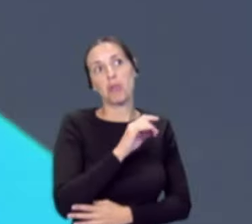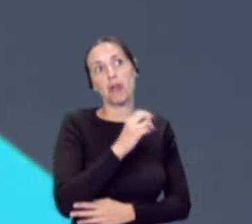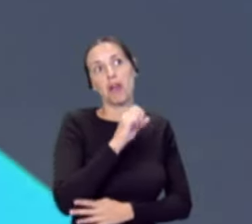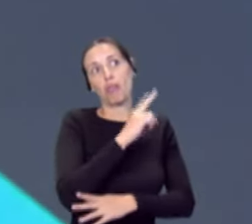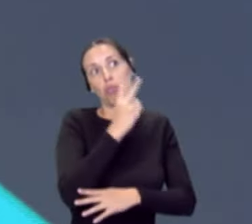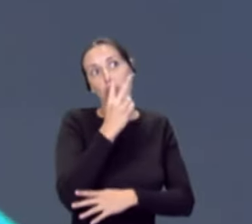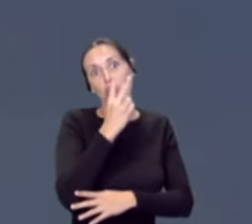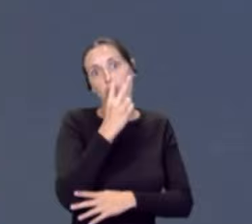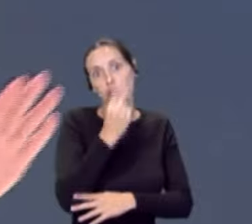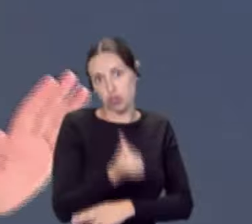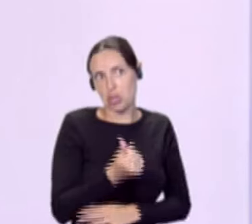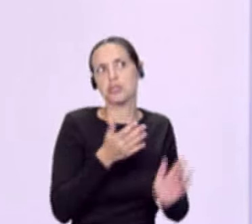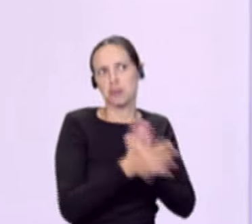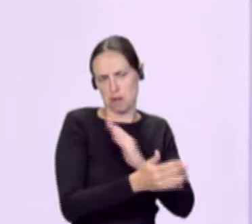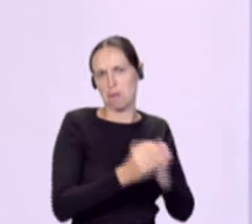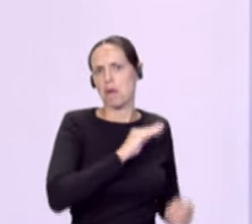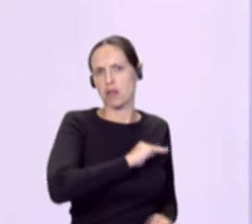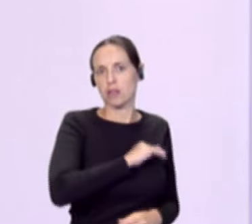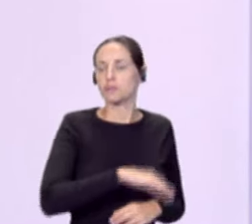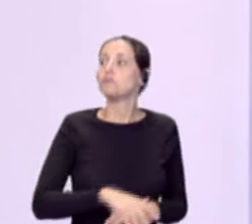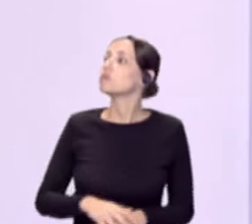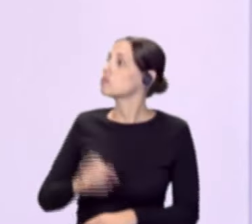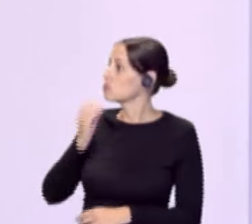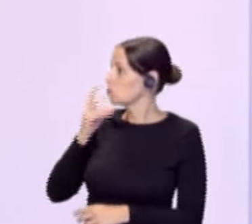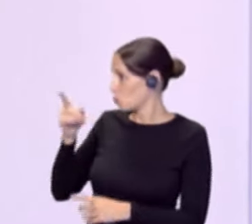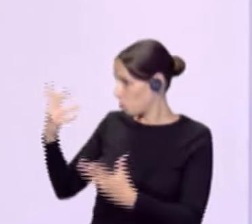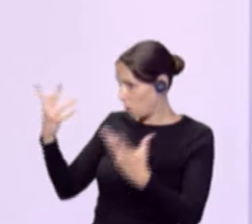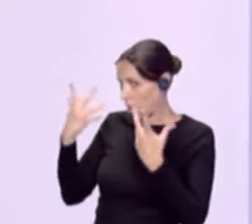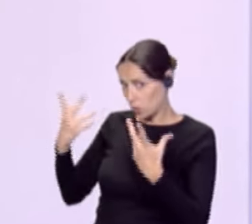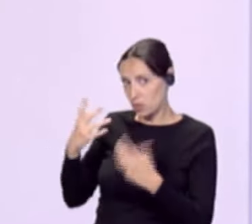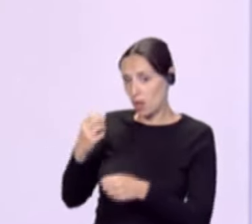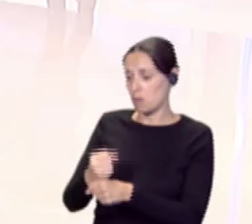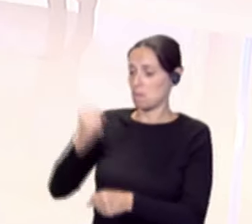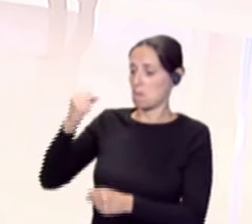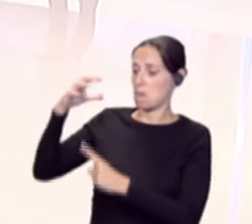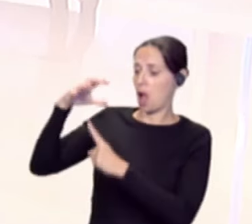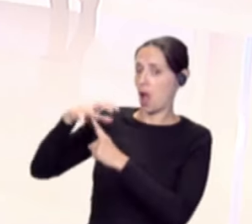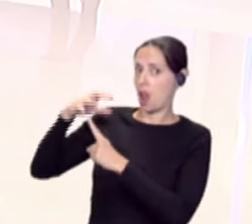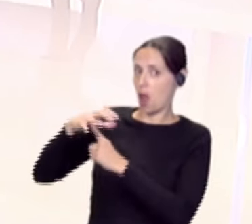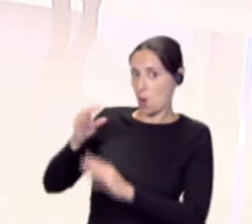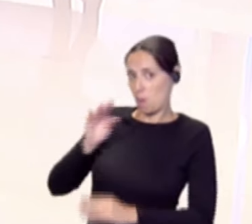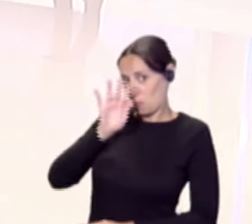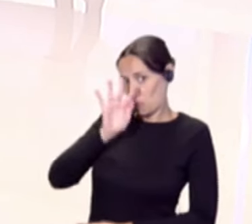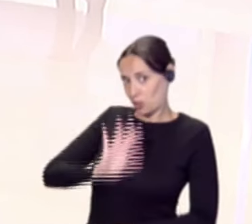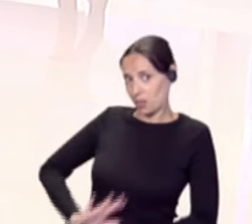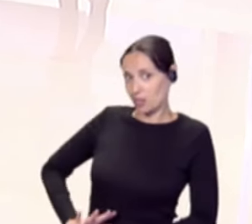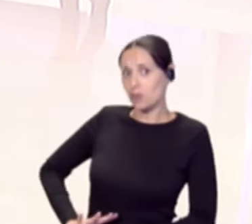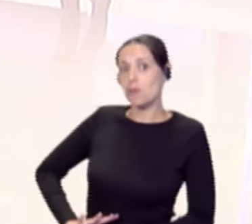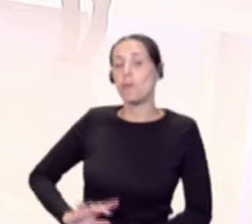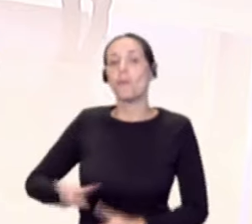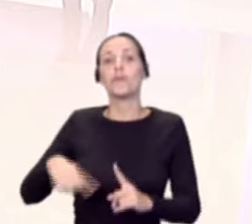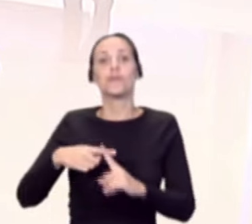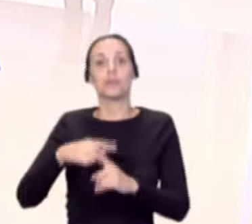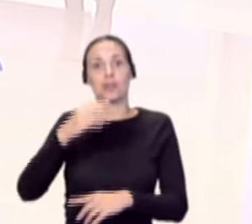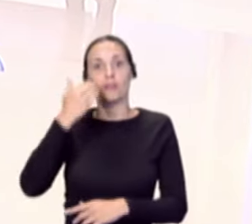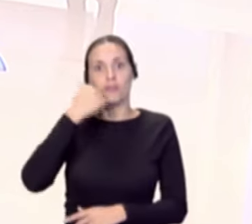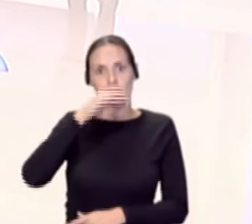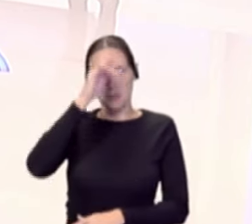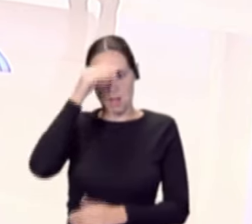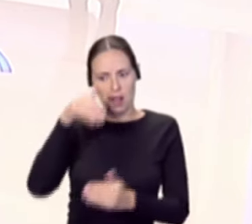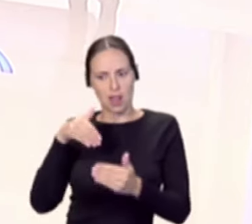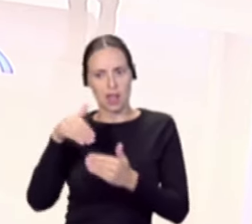una cantidad importante. Bueno, tú nos has aconsejado que, bueno, tengamos el paraguas cerca, y por cierto, llega el fin de semana este, enseguida María nos va a dar los detalles, el